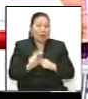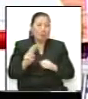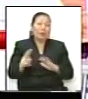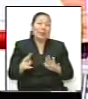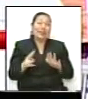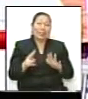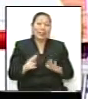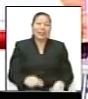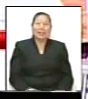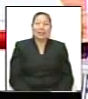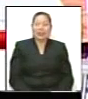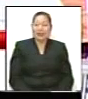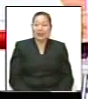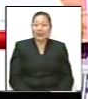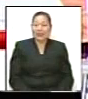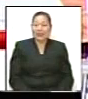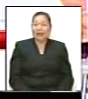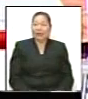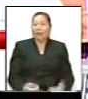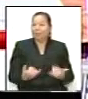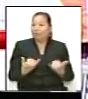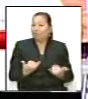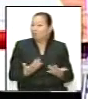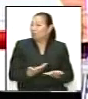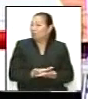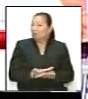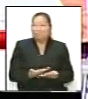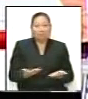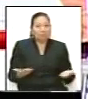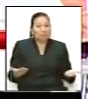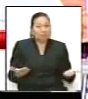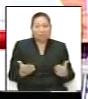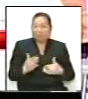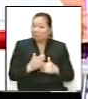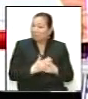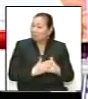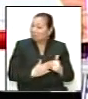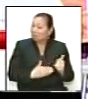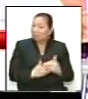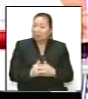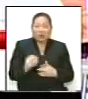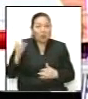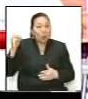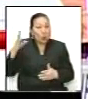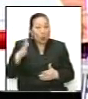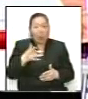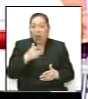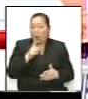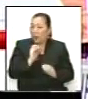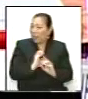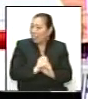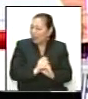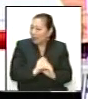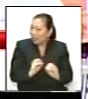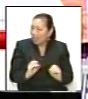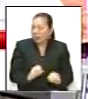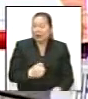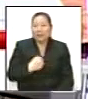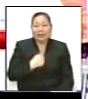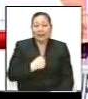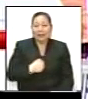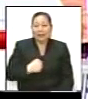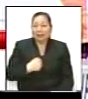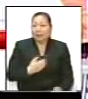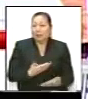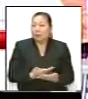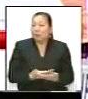2017, que actualmente no cuenta con una infraestructura, ni luz, ni agua. Lo más lamentable es